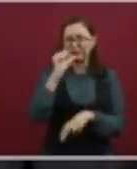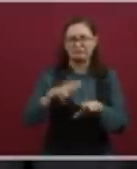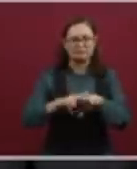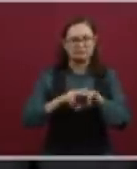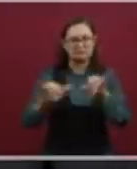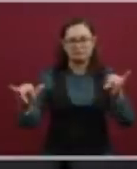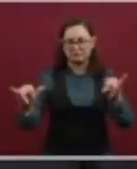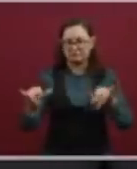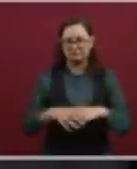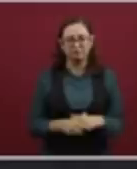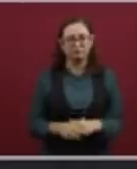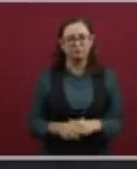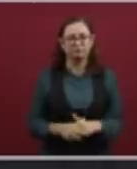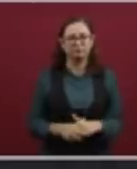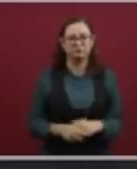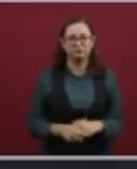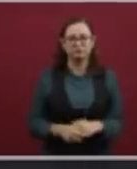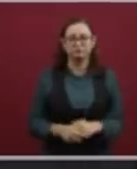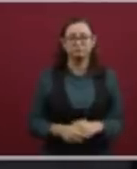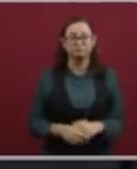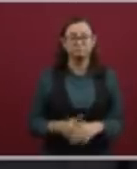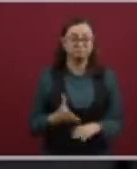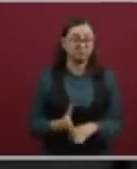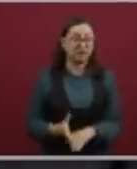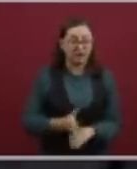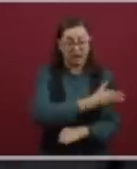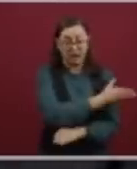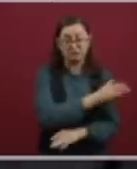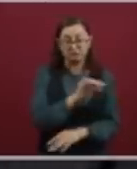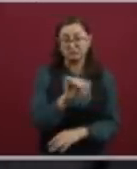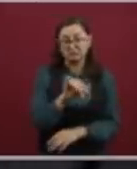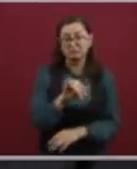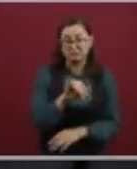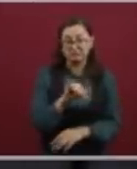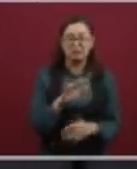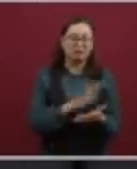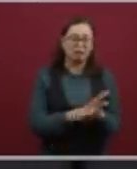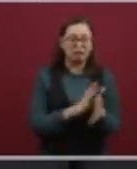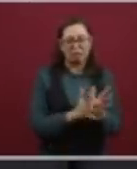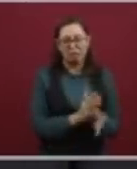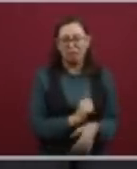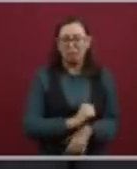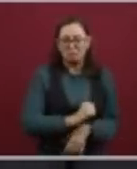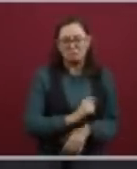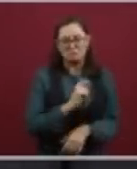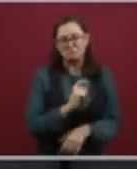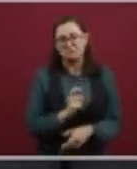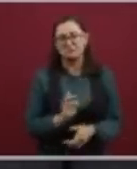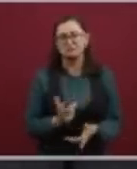No hay, como era antes, influyentismo, amiguismo,